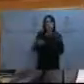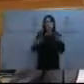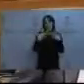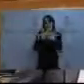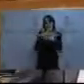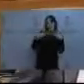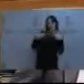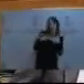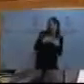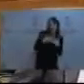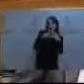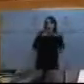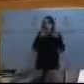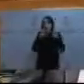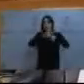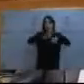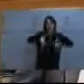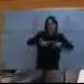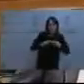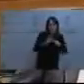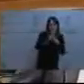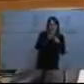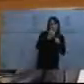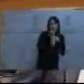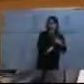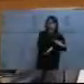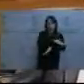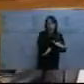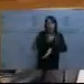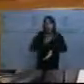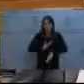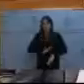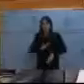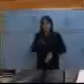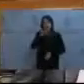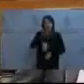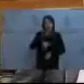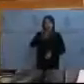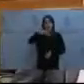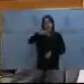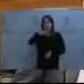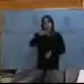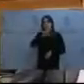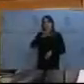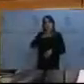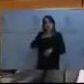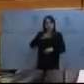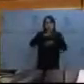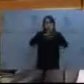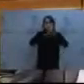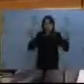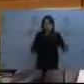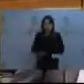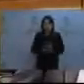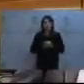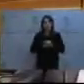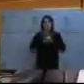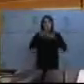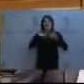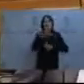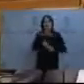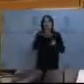laboral del Gobierno de Murcia y de Massachusetts. Bien, después de intentar entender toda aquella